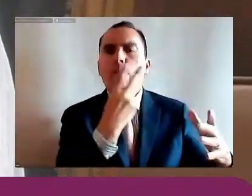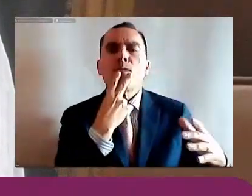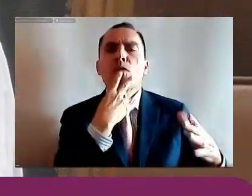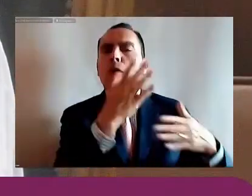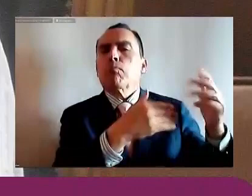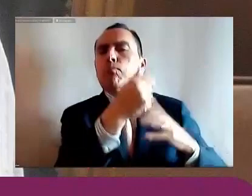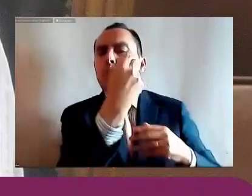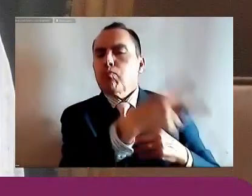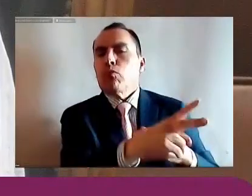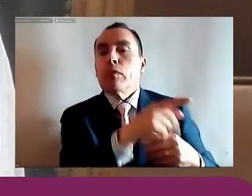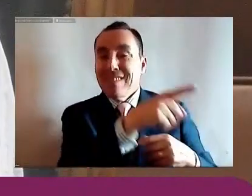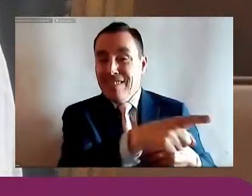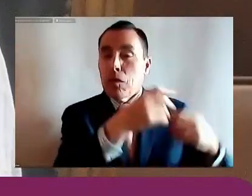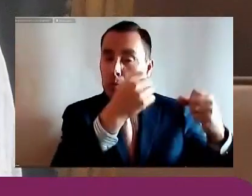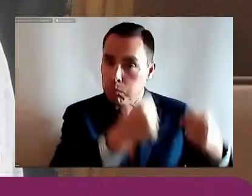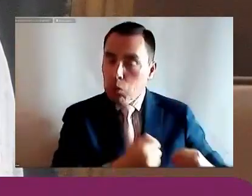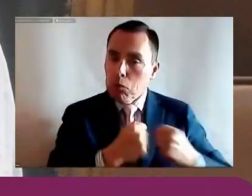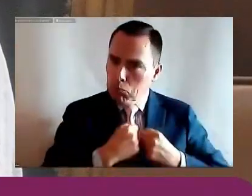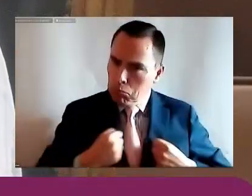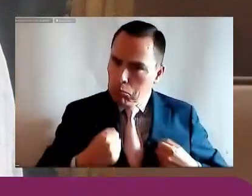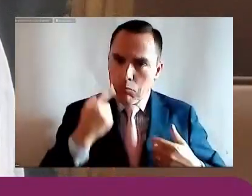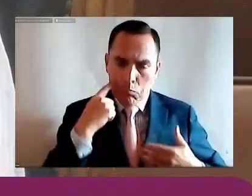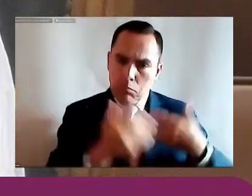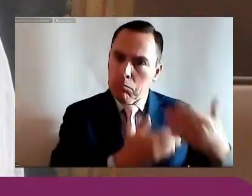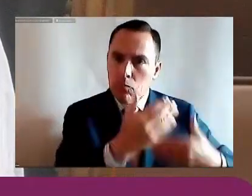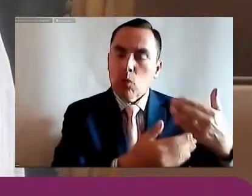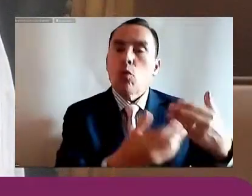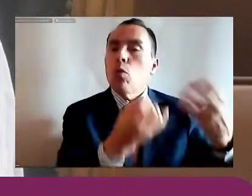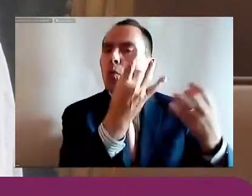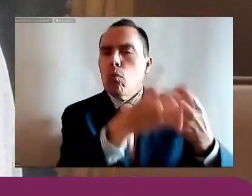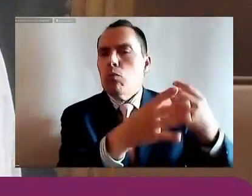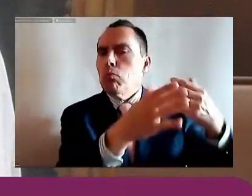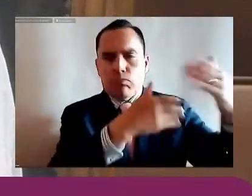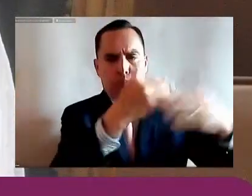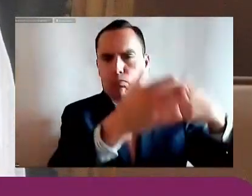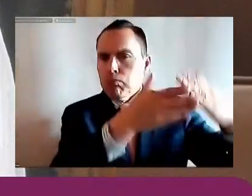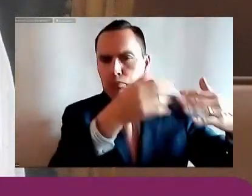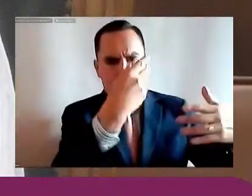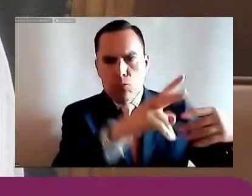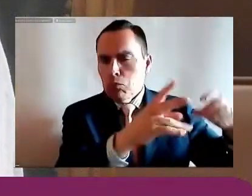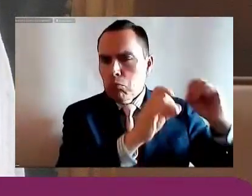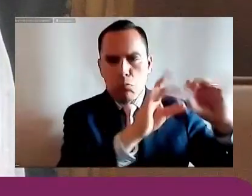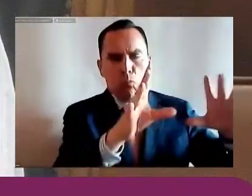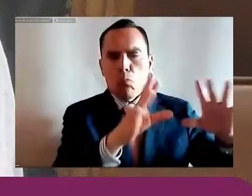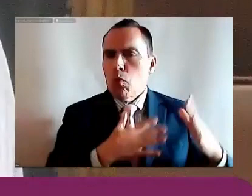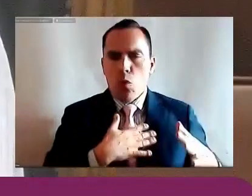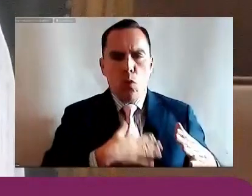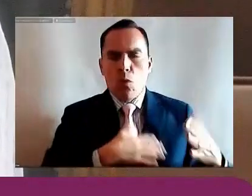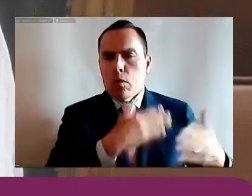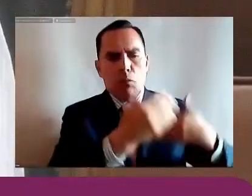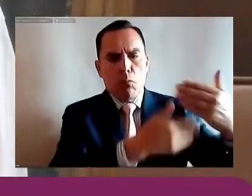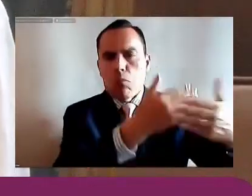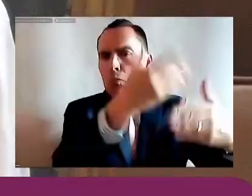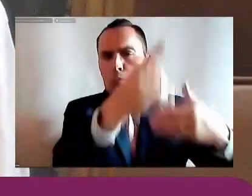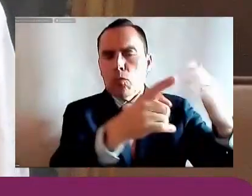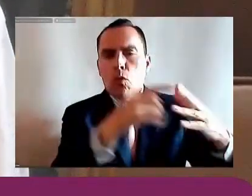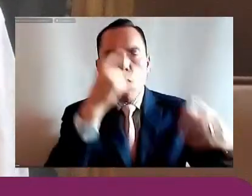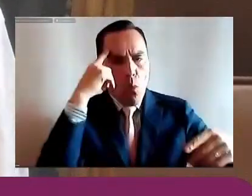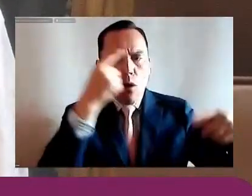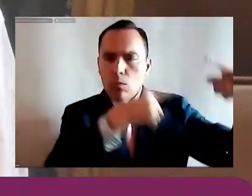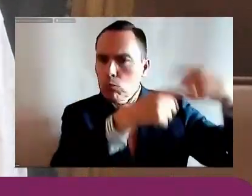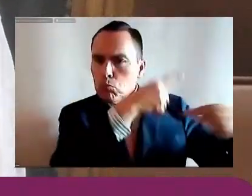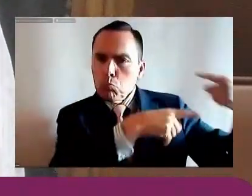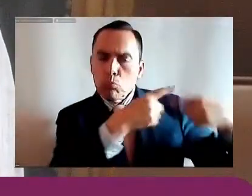ser y hacer en función de sus propias aspiraciones y deseos en el contexto histórico que las hace